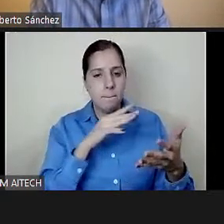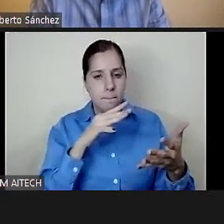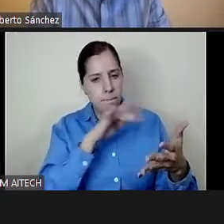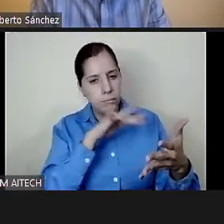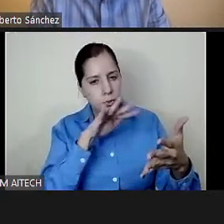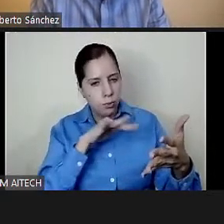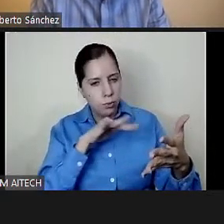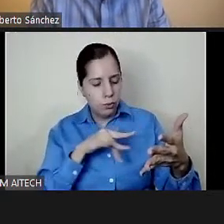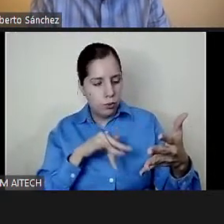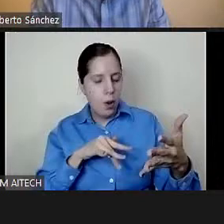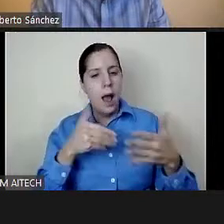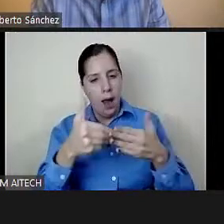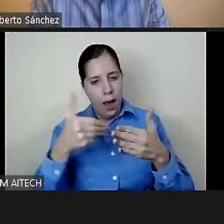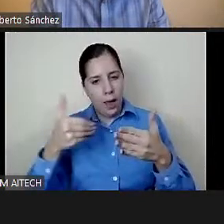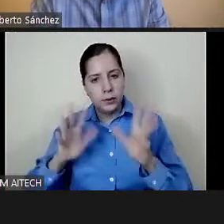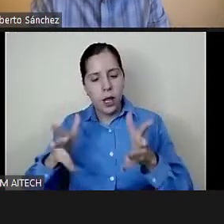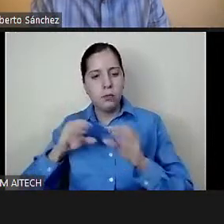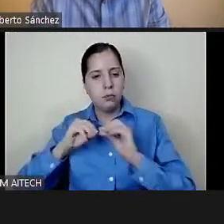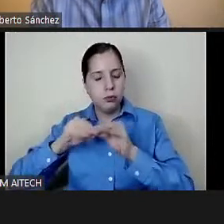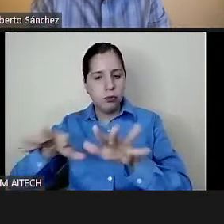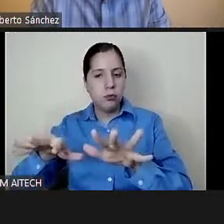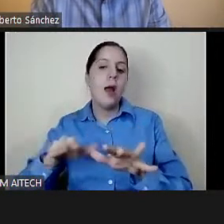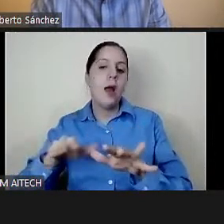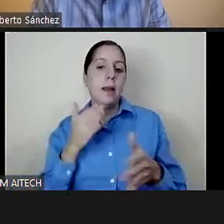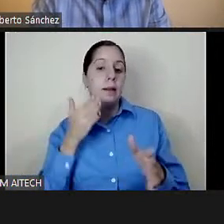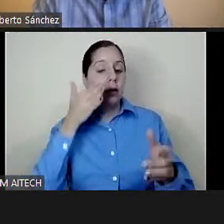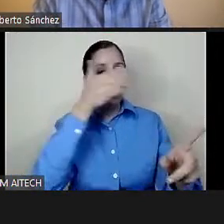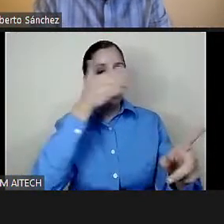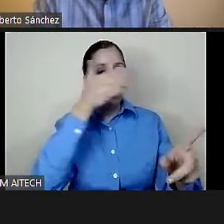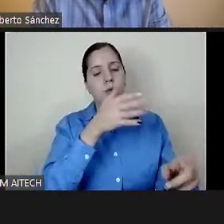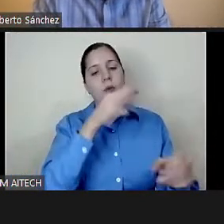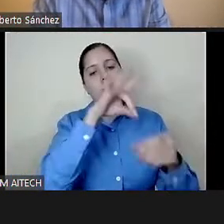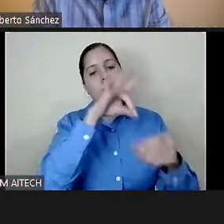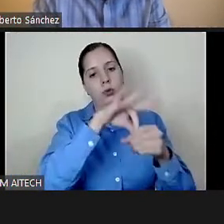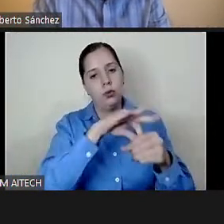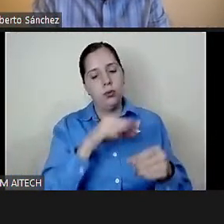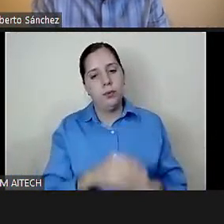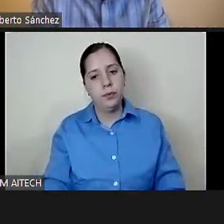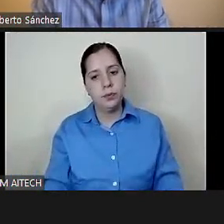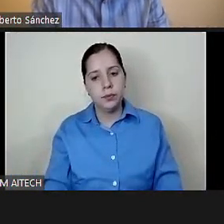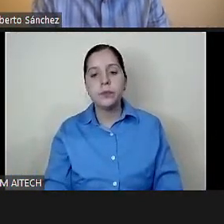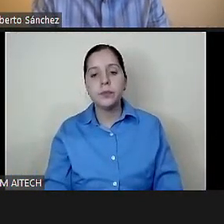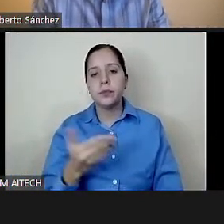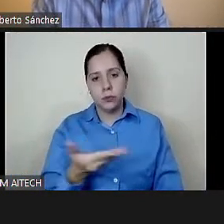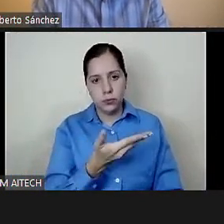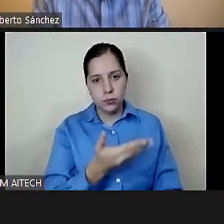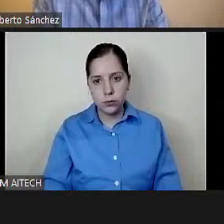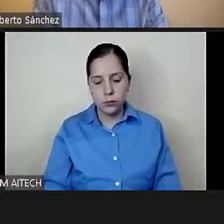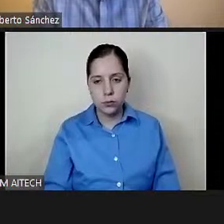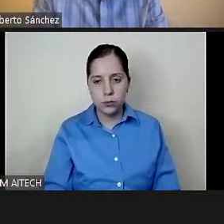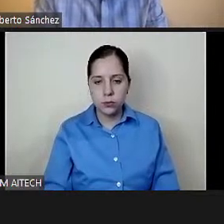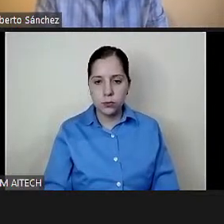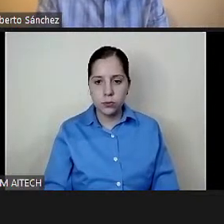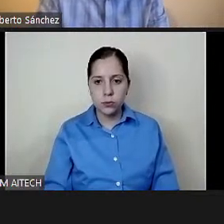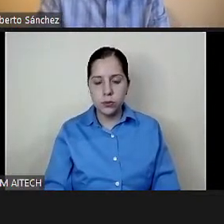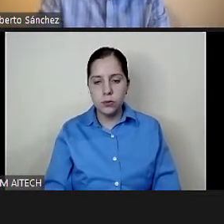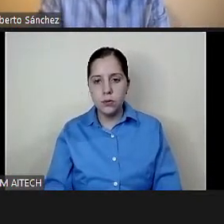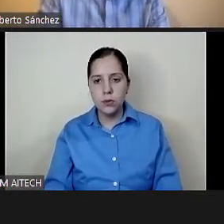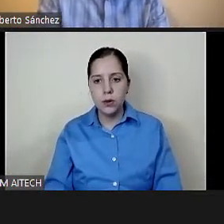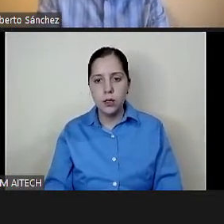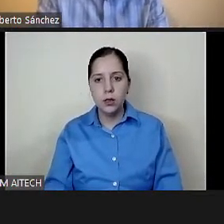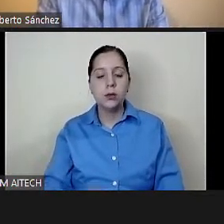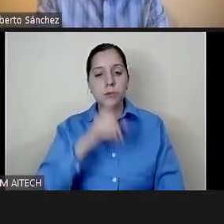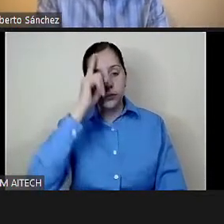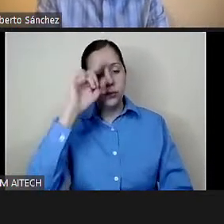previamente circulados con el objeto de entrar directamente a la consideración de aquellos. Adelante, señor secretario. Procedo. Consejeras